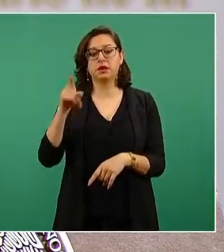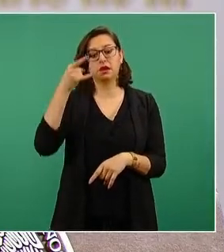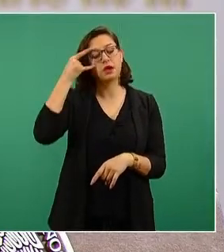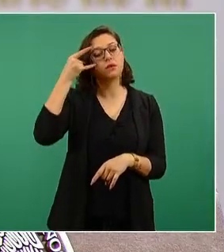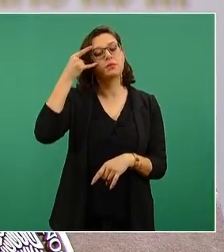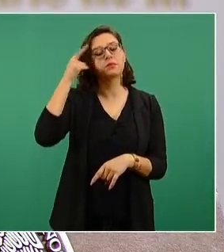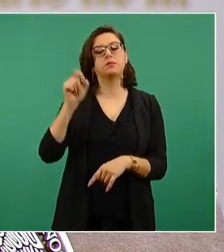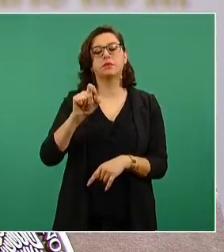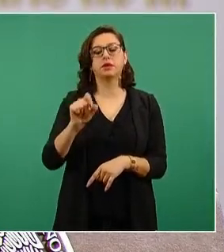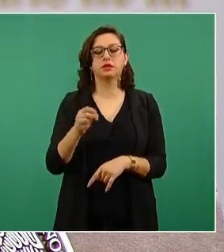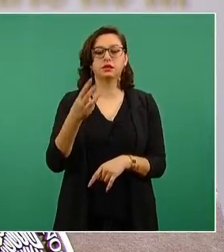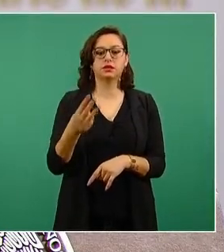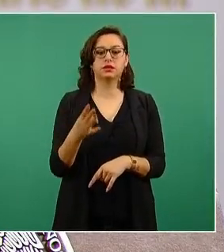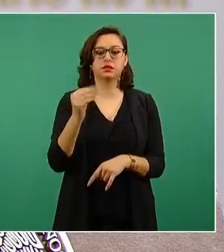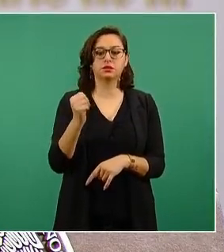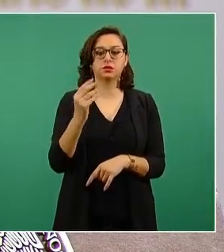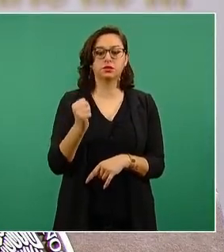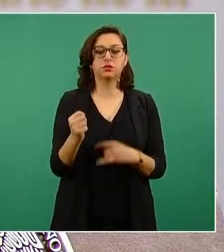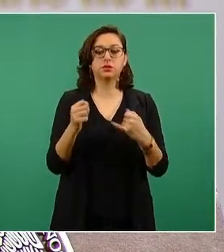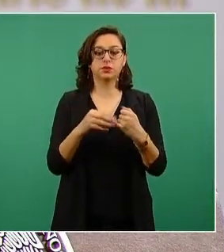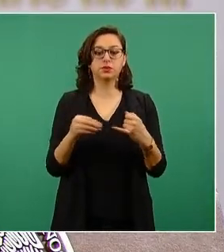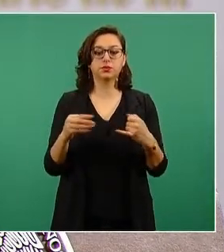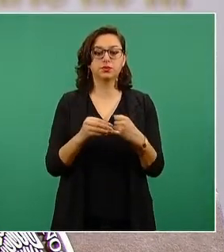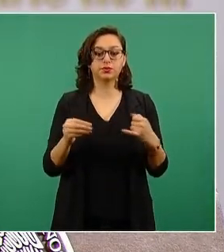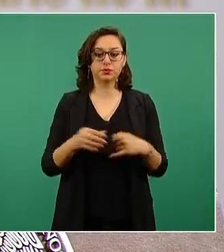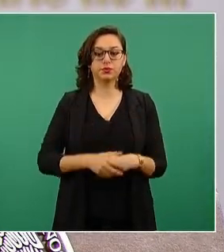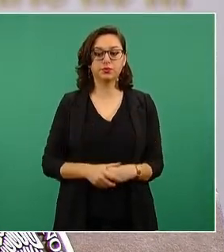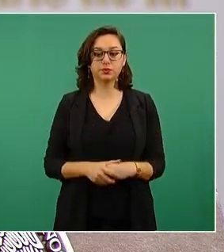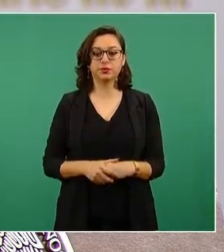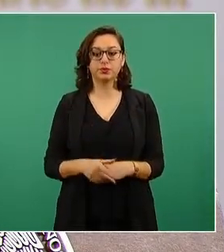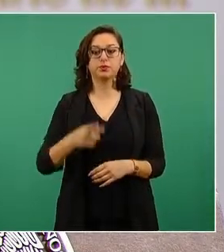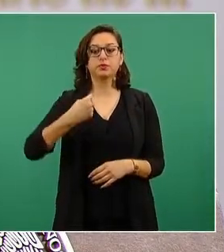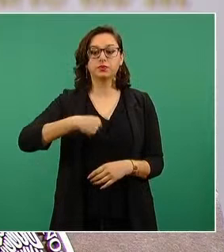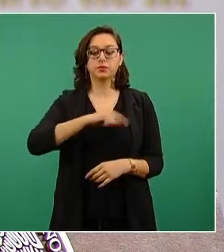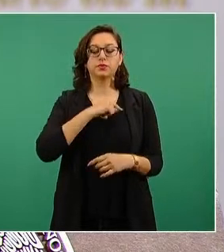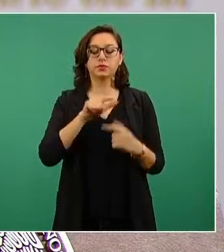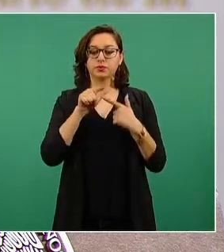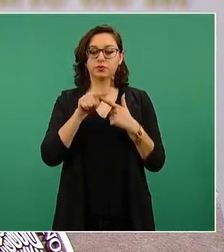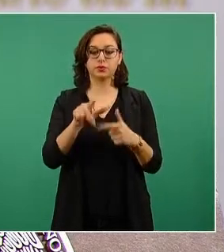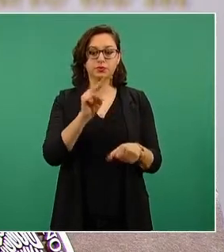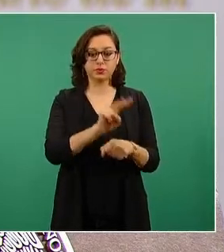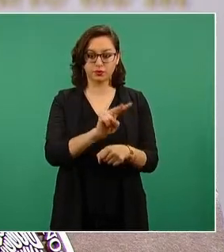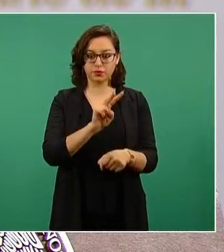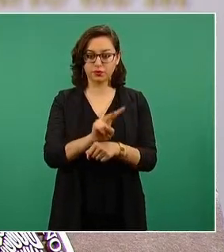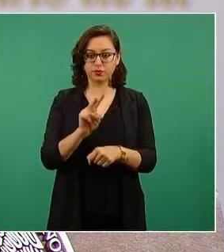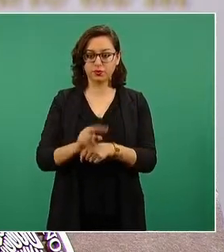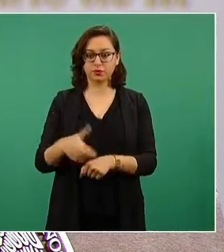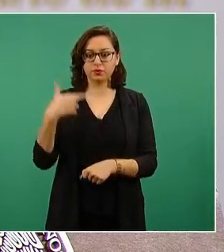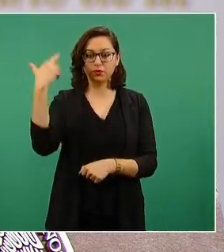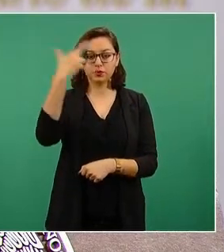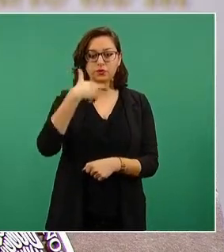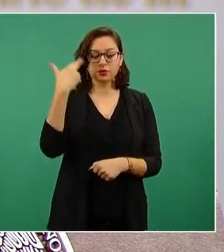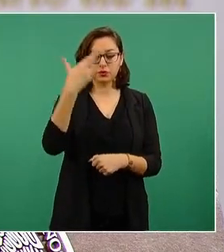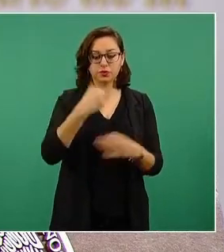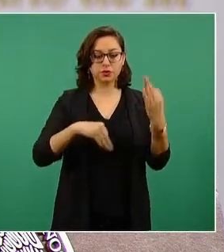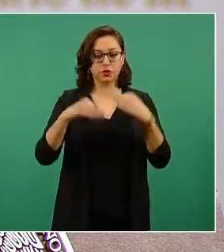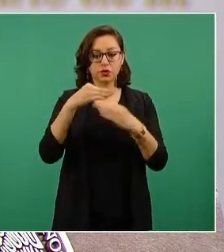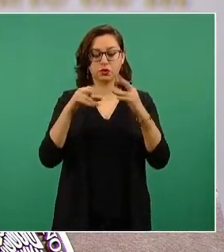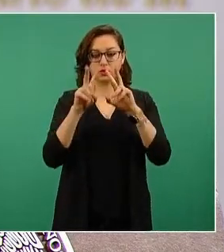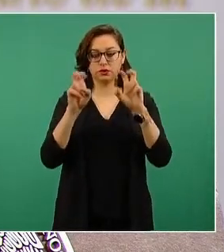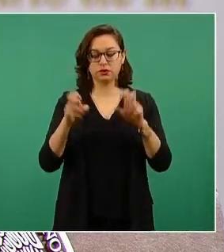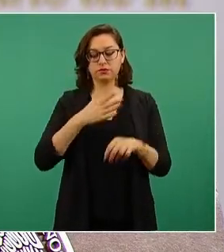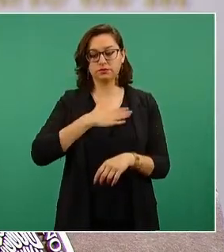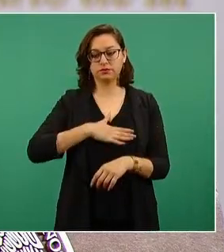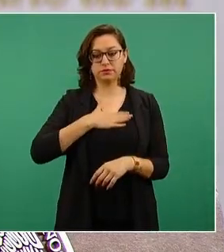Campeche en 23 pesos con 9 centavos. Seguimos monitoreando las condiciones en las que se encuentran los servicios sanitarios de